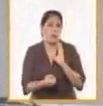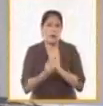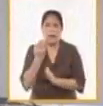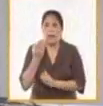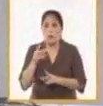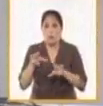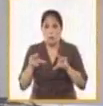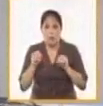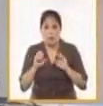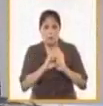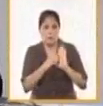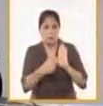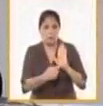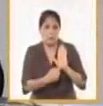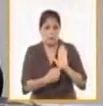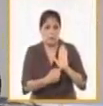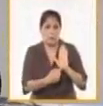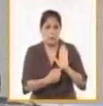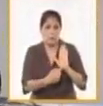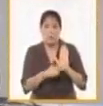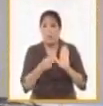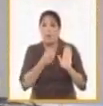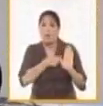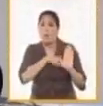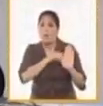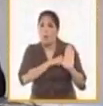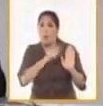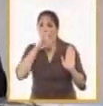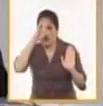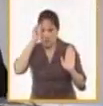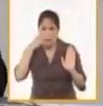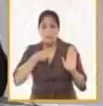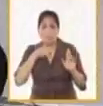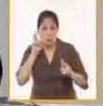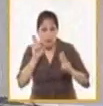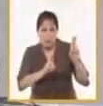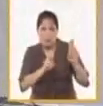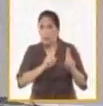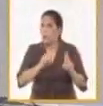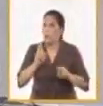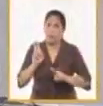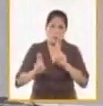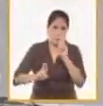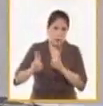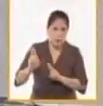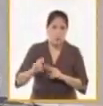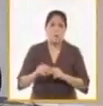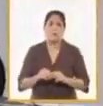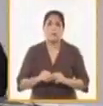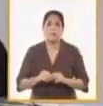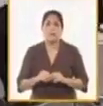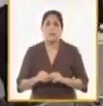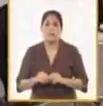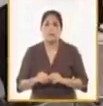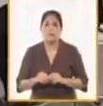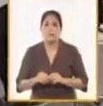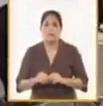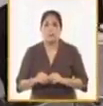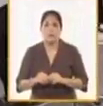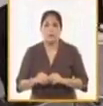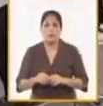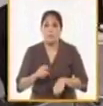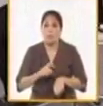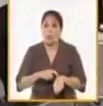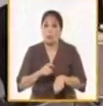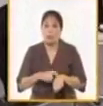nueva Constitución, para que el pueblo dijera si está de acuerdo con que continúe quien tiene al frente. Oye, también. Ni en los momentos